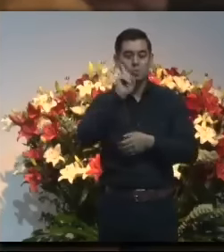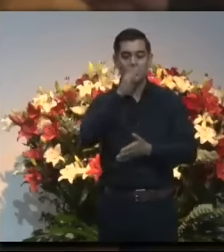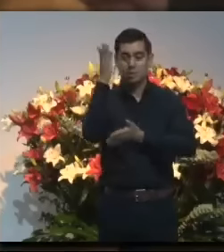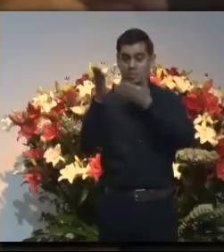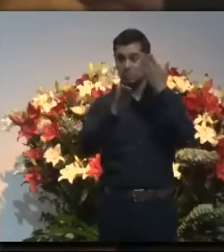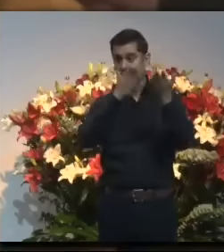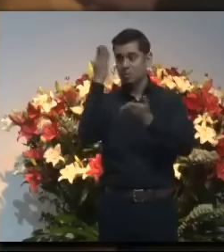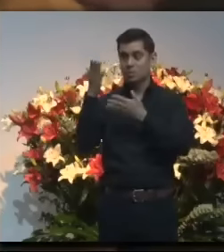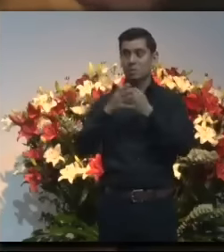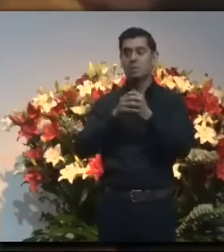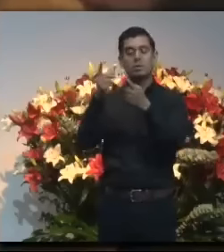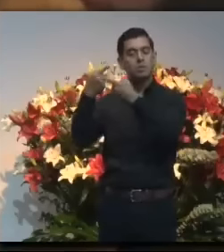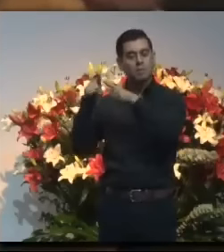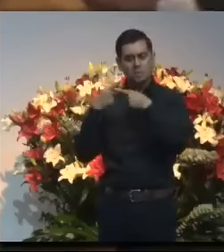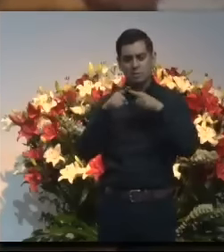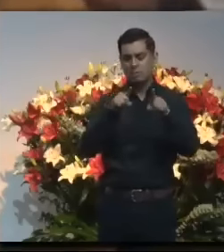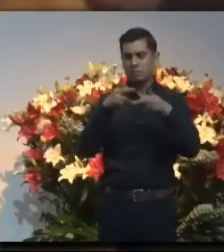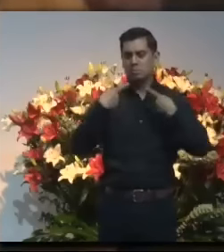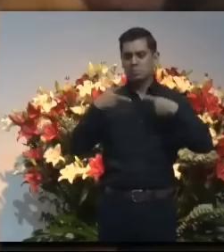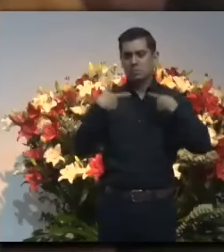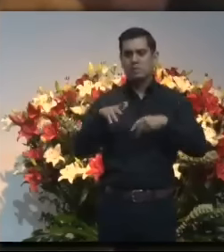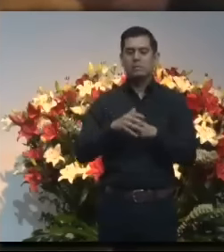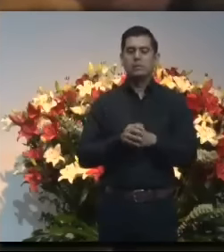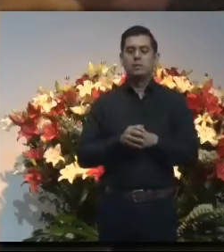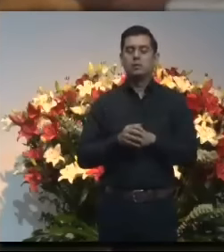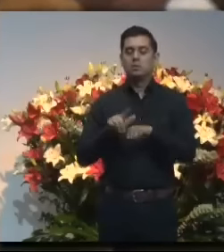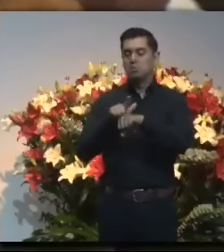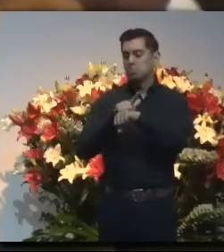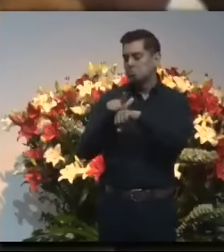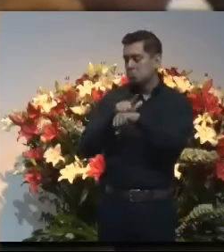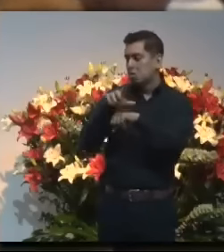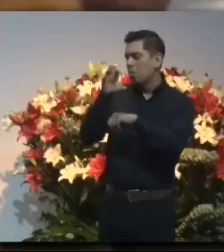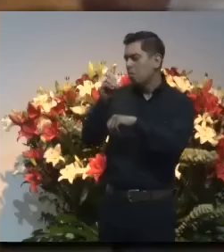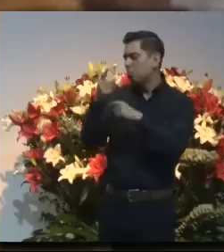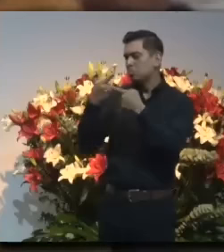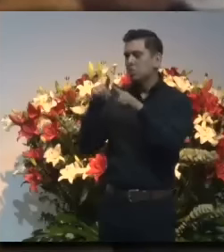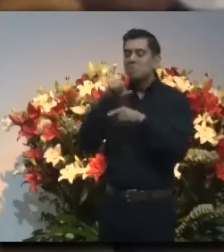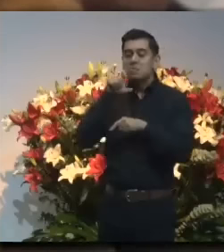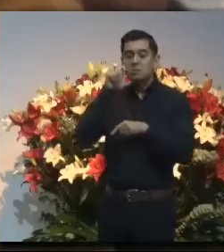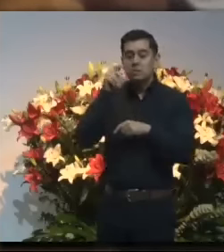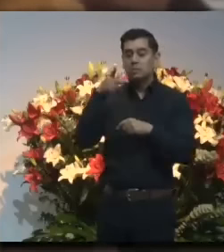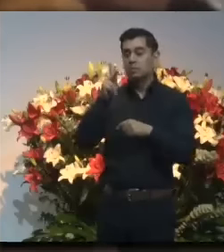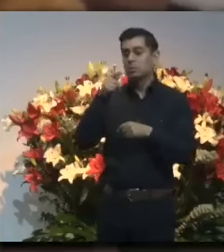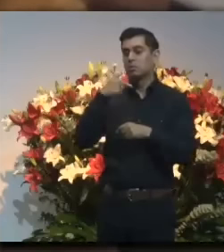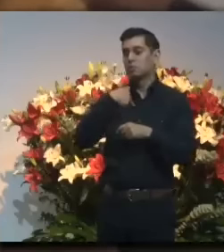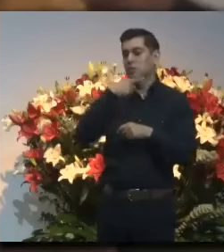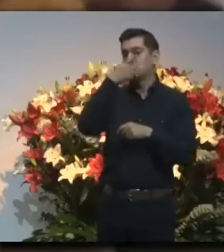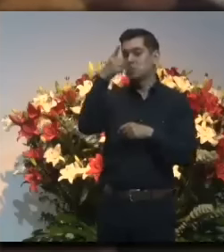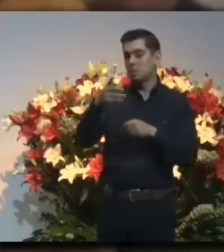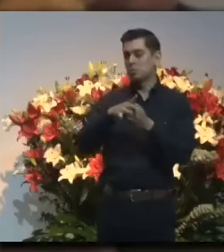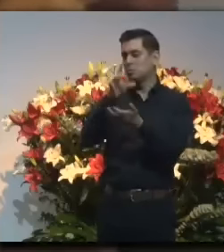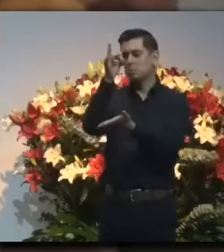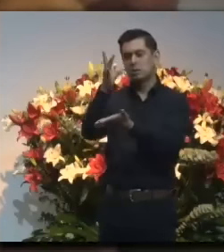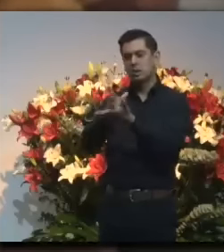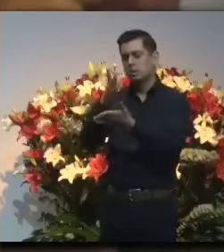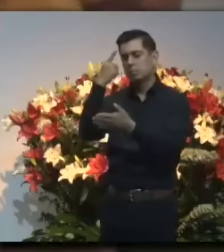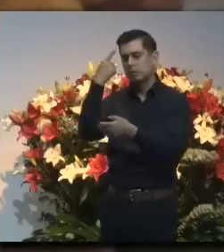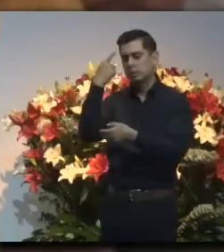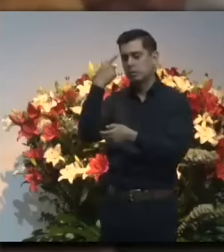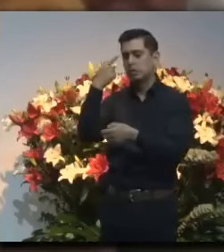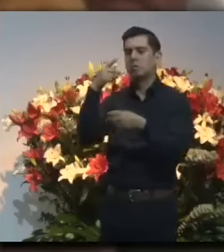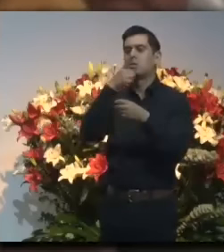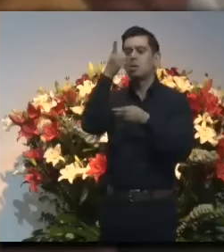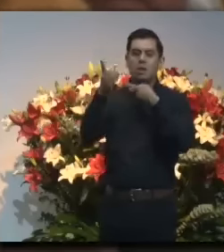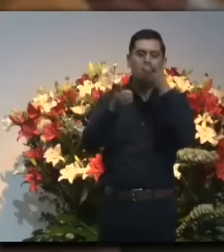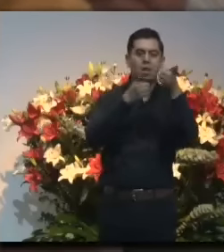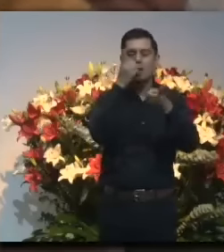y disidencias sexogenéricas. ¿Qué propuestas tienes tú que nos garanticen que no solo estás usando el discurso de las minorías para ganar simpatía y que